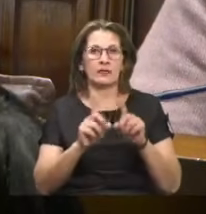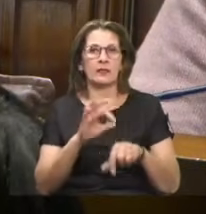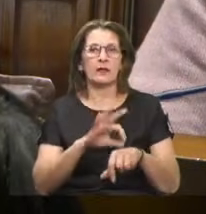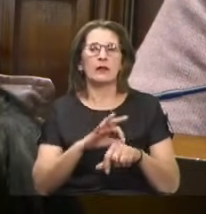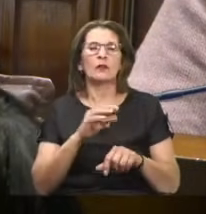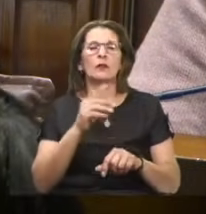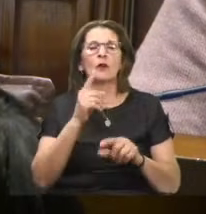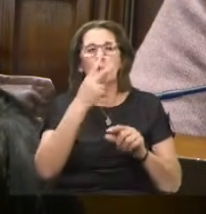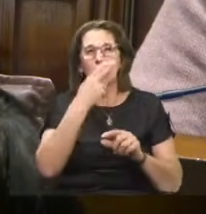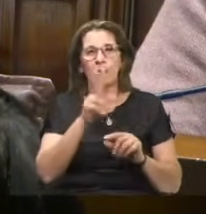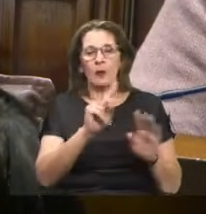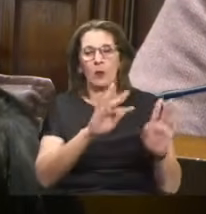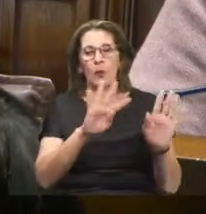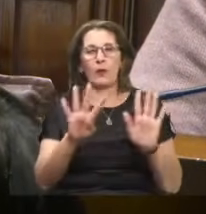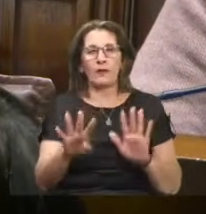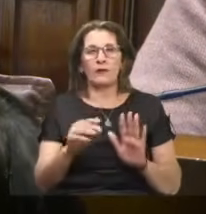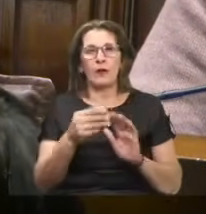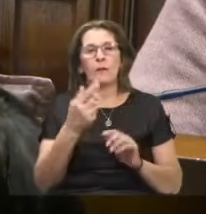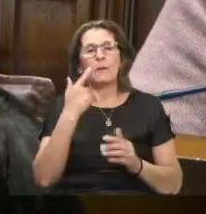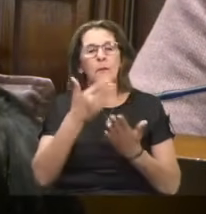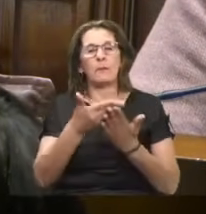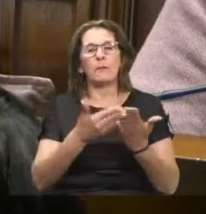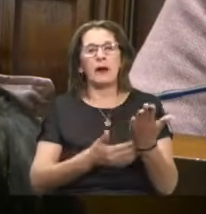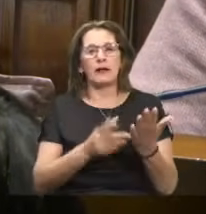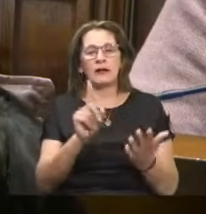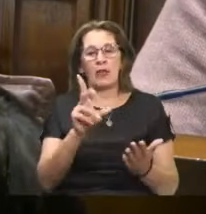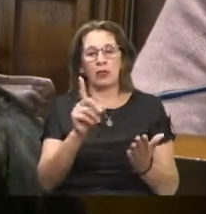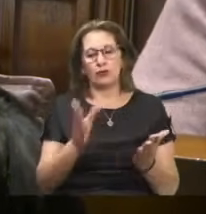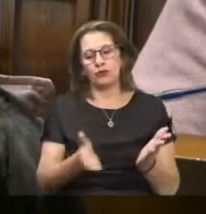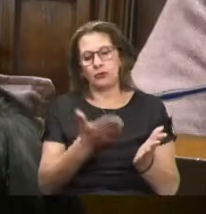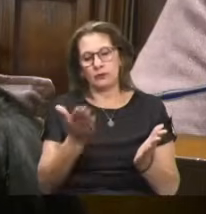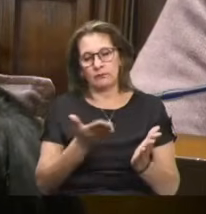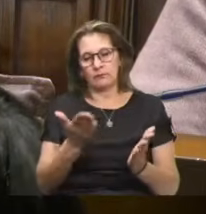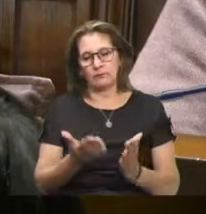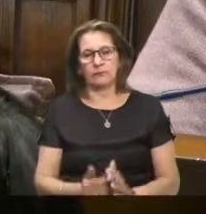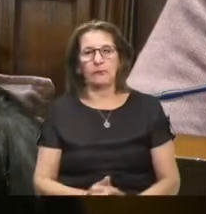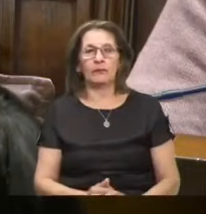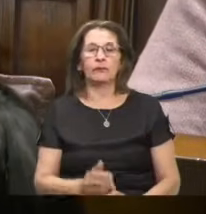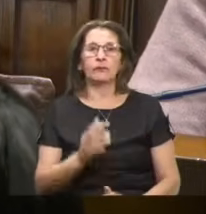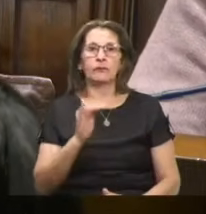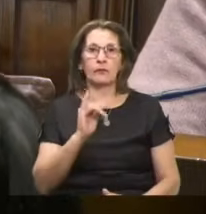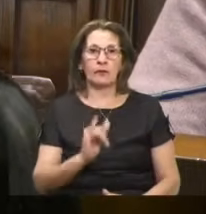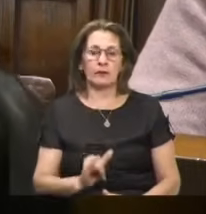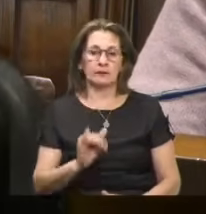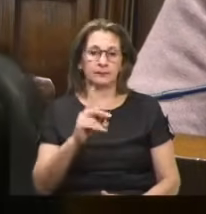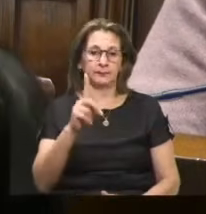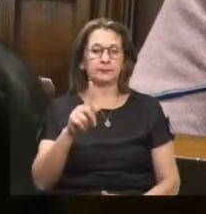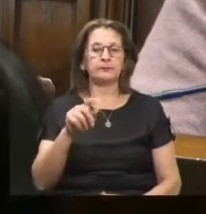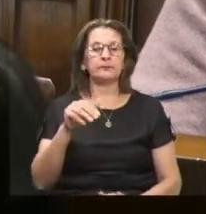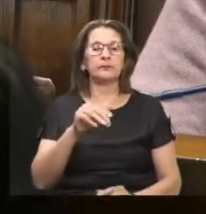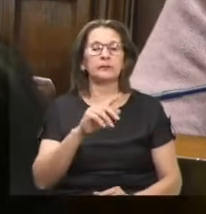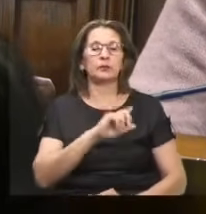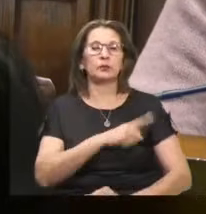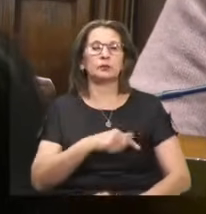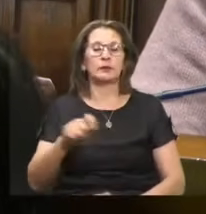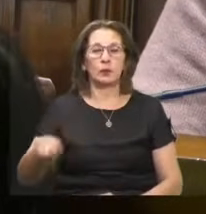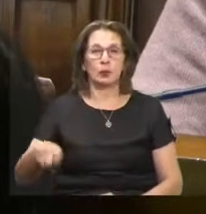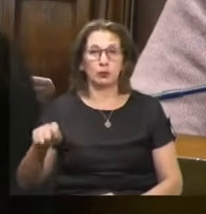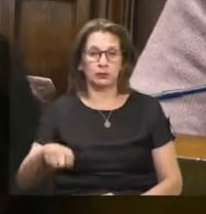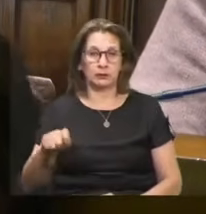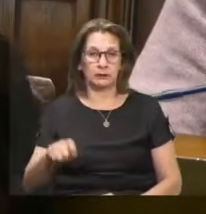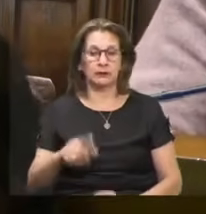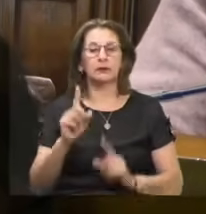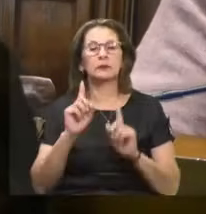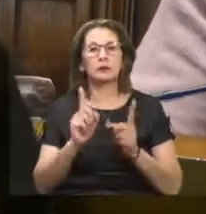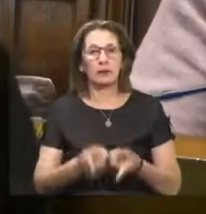2009, página 12 y siguientes. La Suprema Corte de Justicia también ha